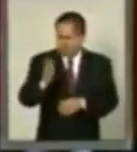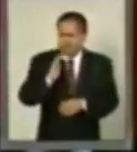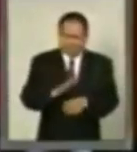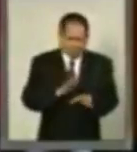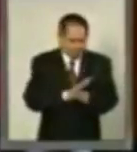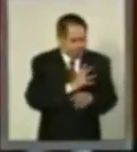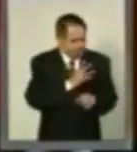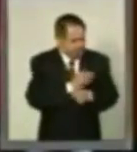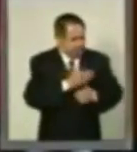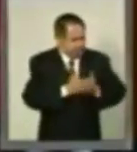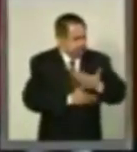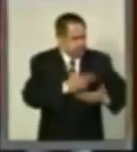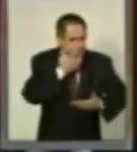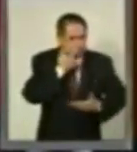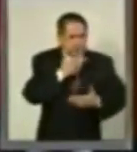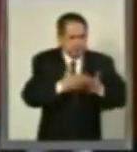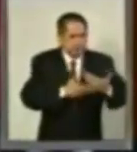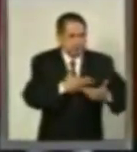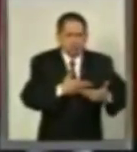avanzando.